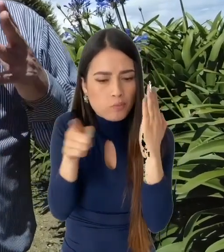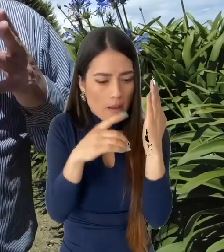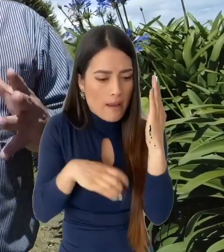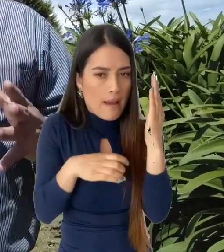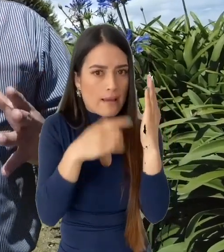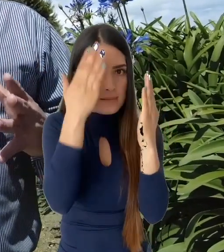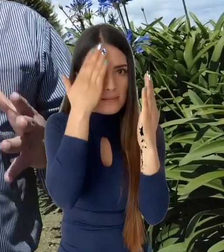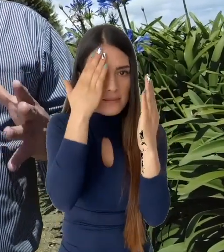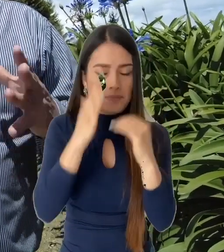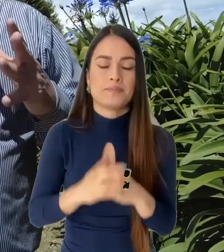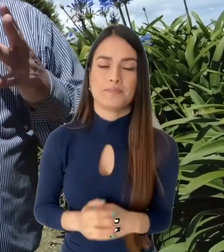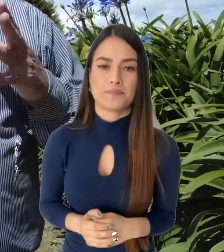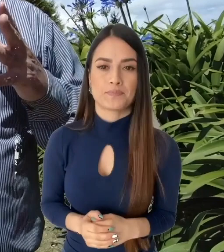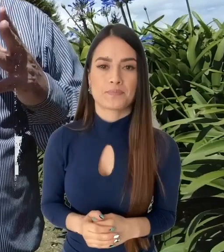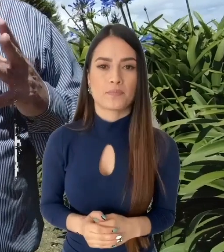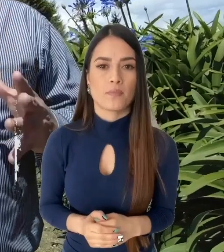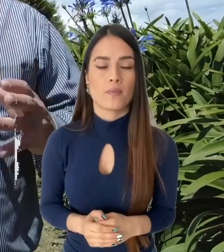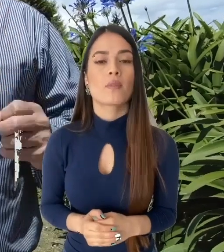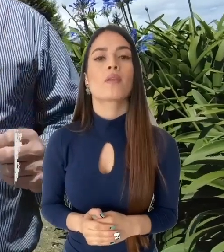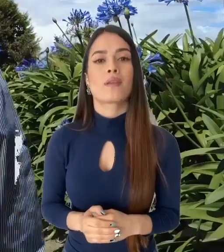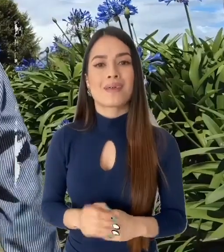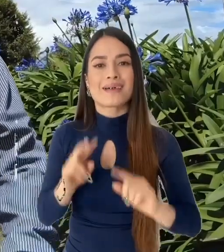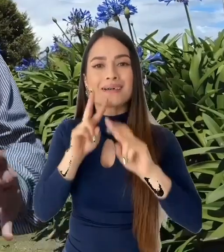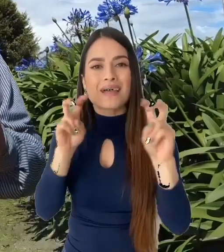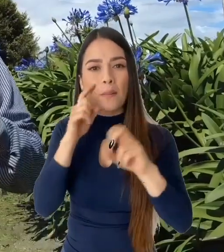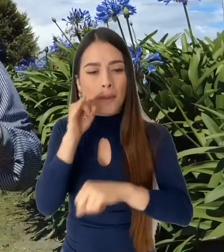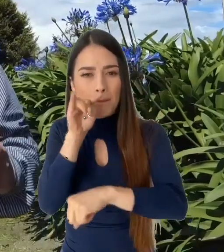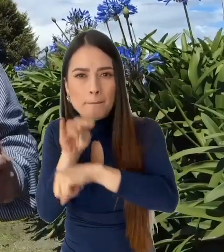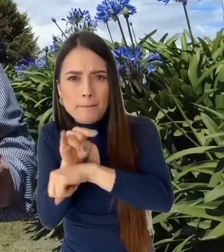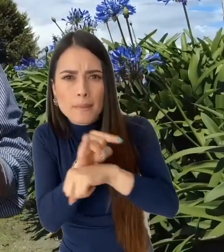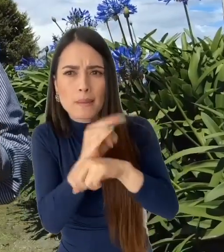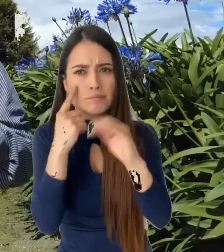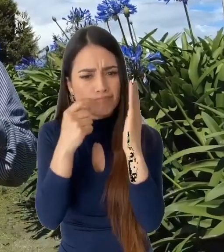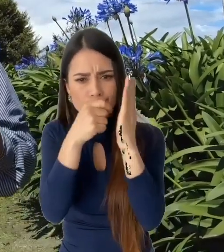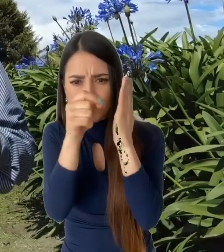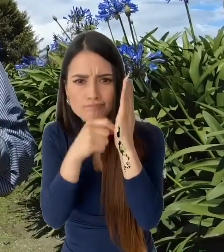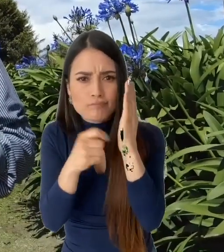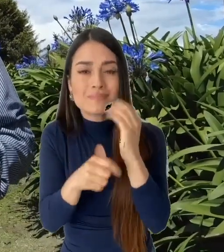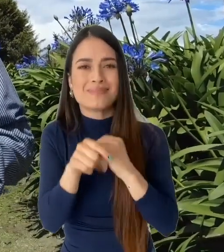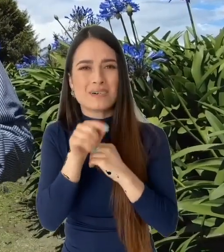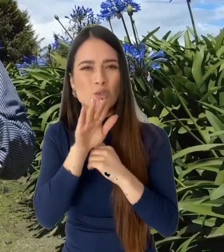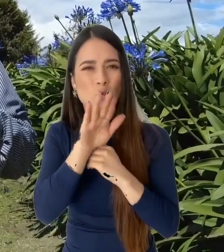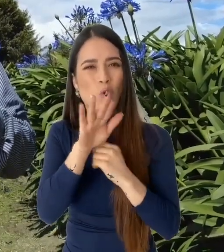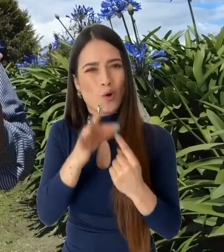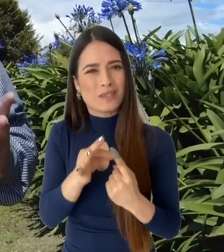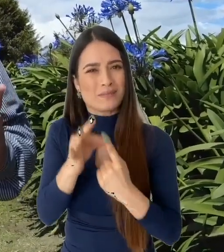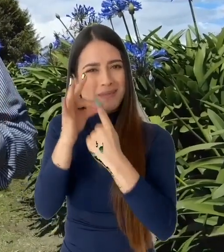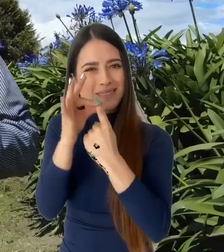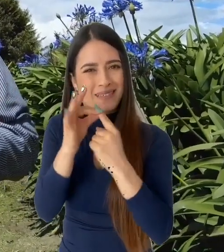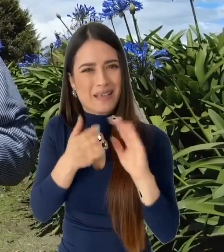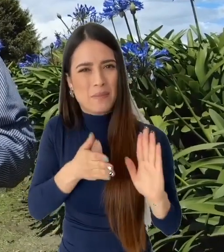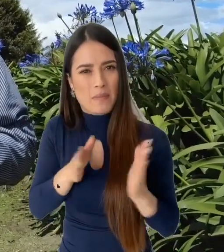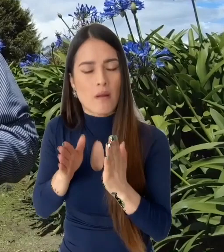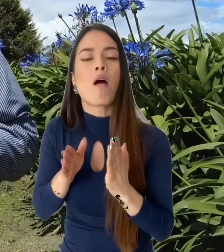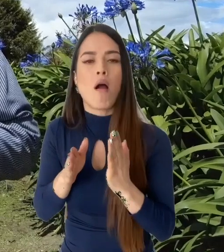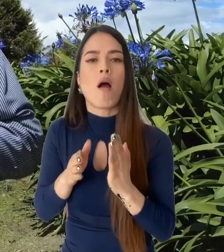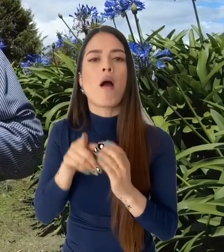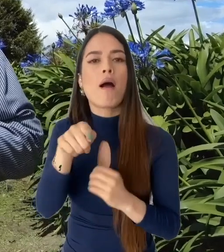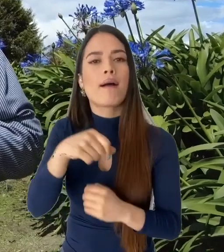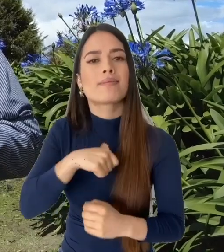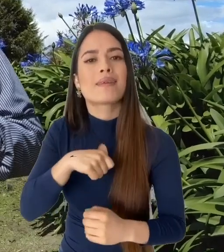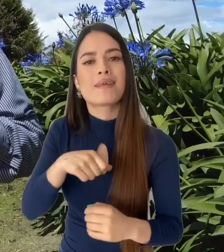cada uno de los servicios prestados por nuestros vigilancia en cuanto a la vigilancia e inspección de los programas especiales de supervisión